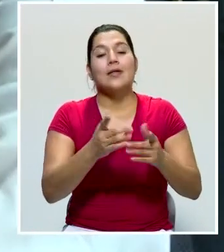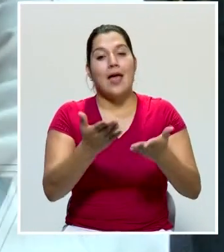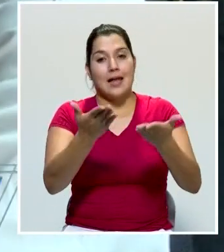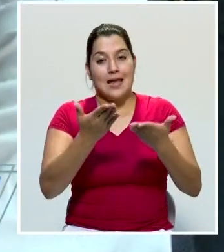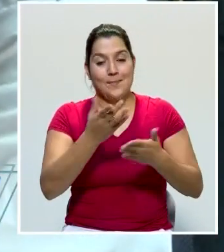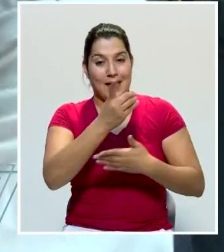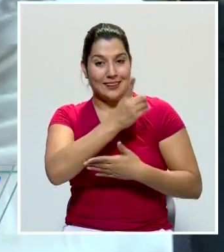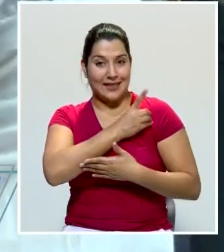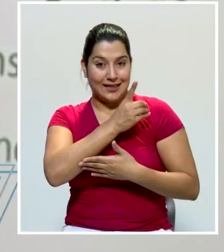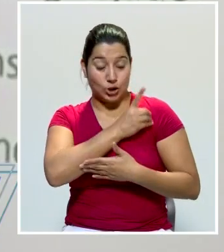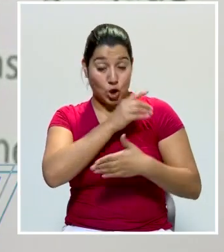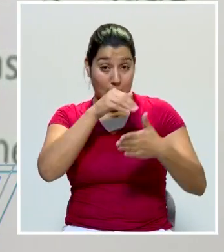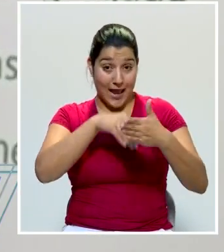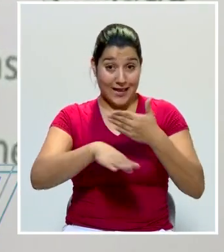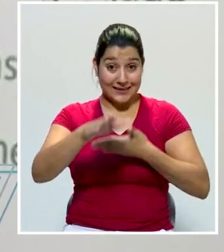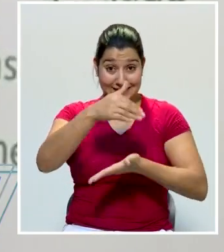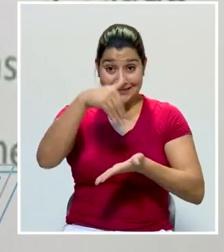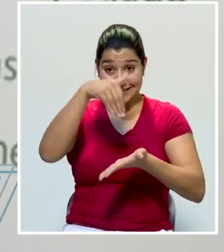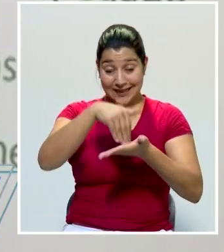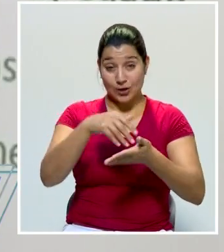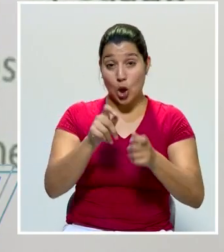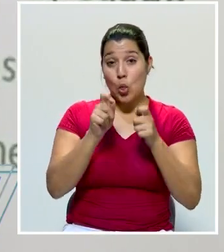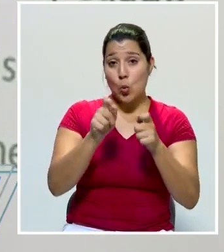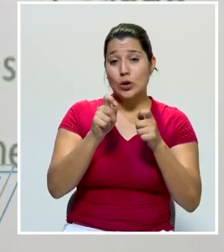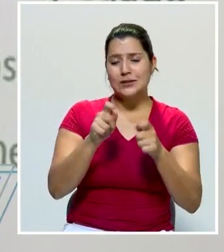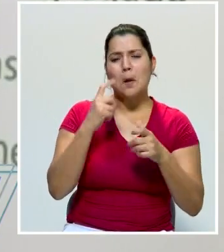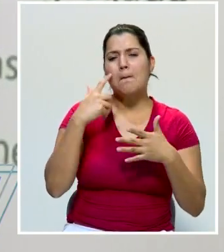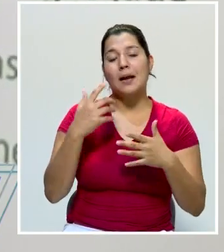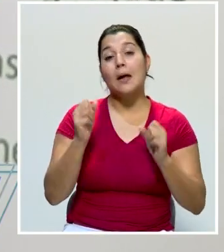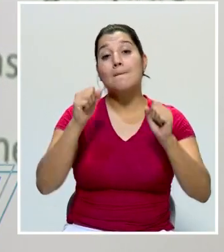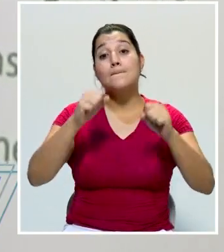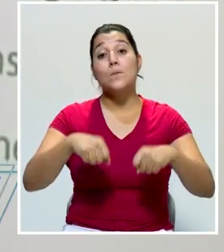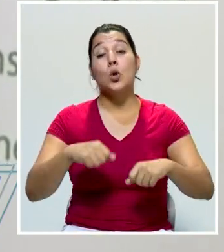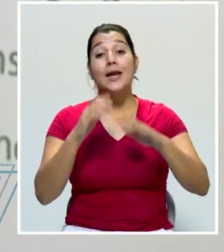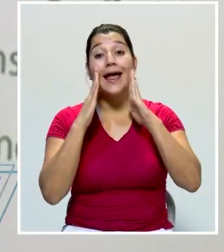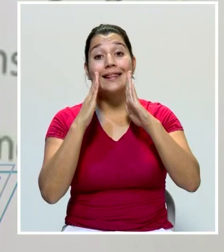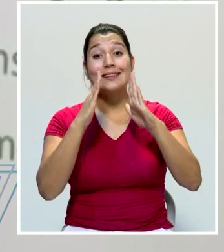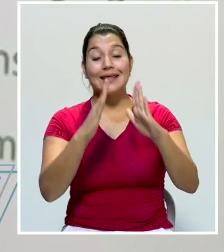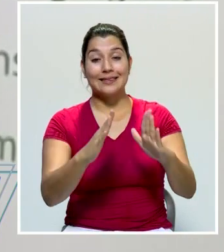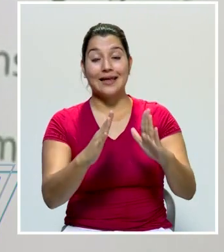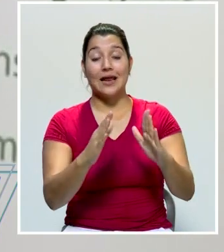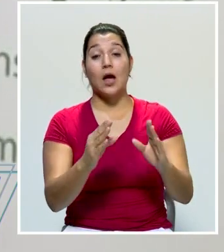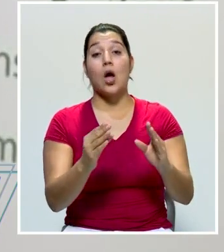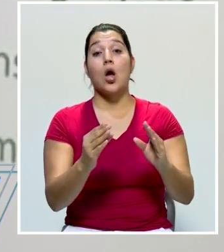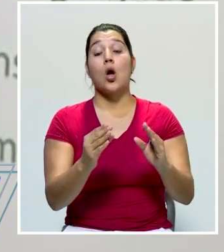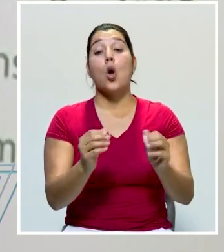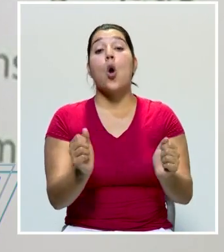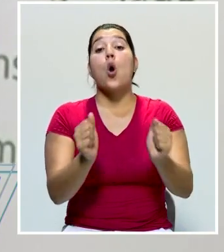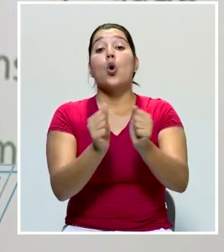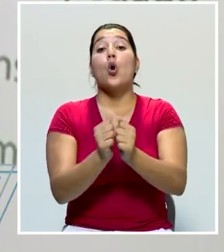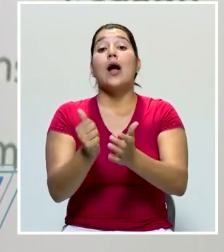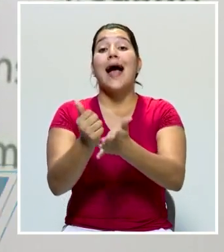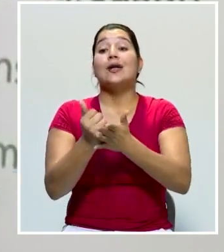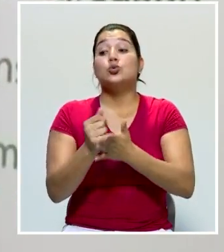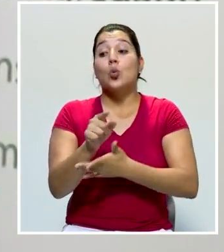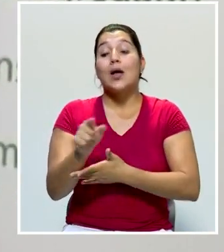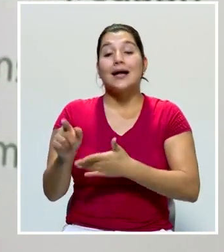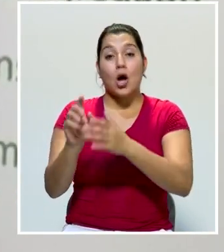los centros educativos, para que sean atendidos por medio de organizaciones que